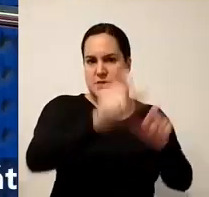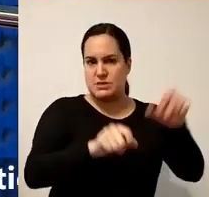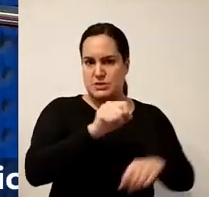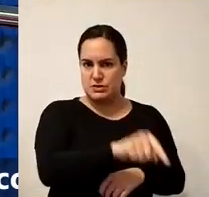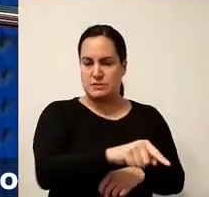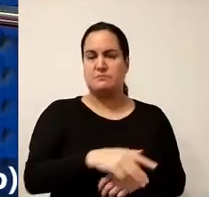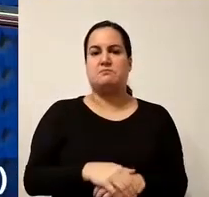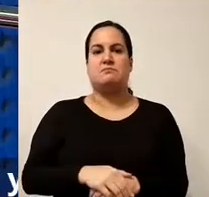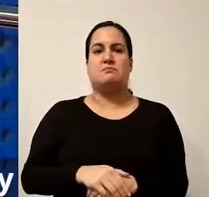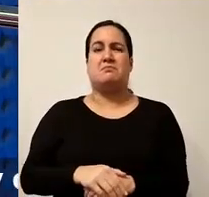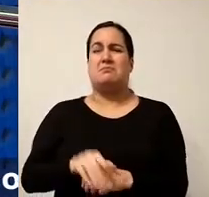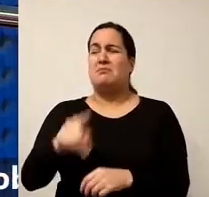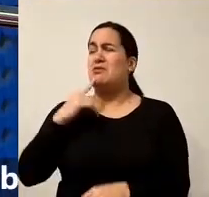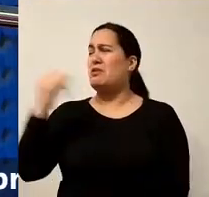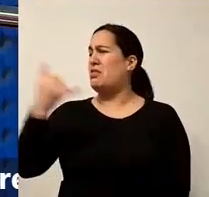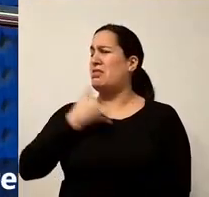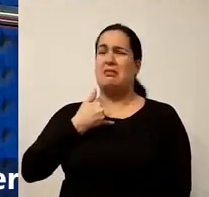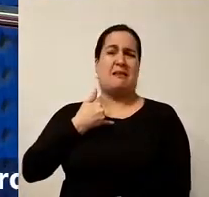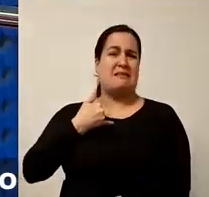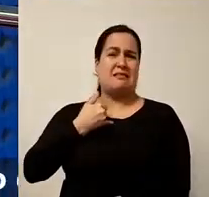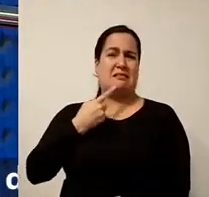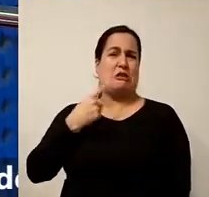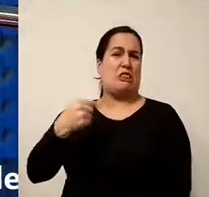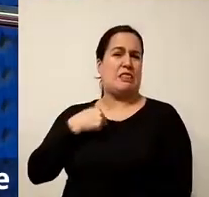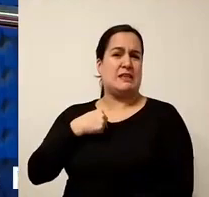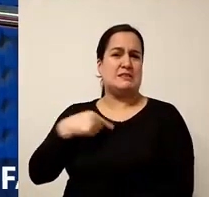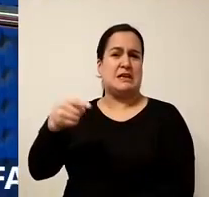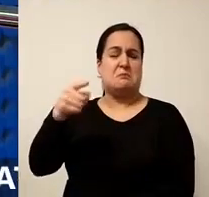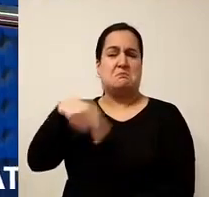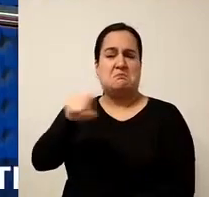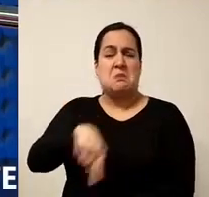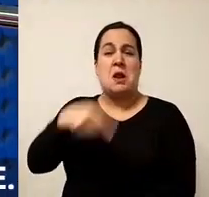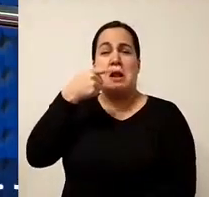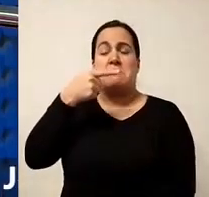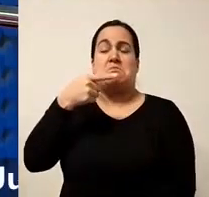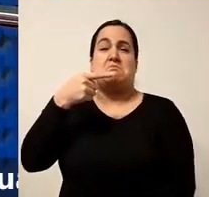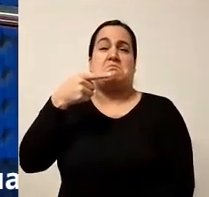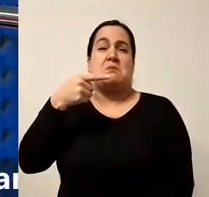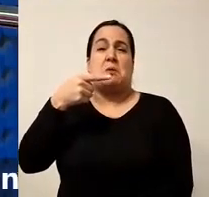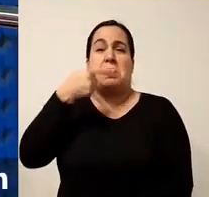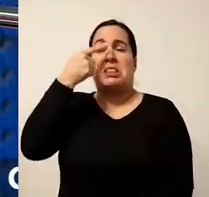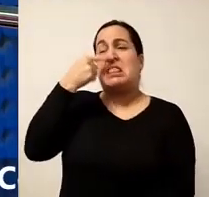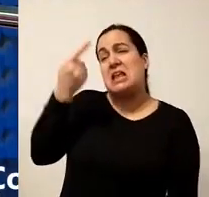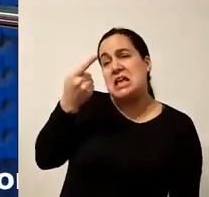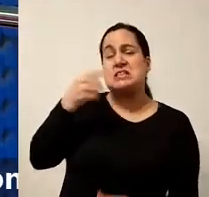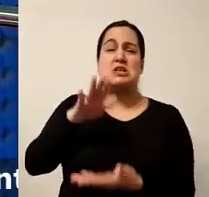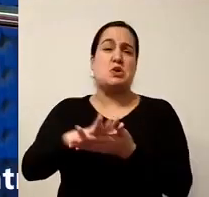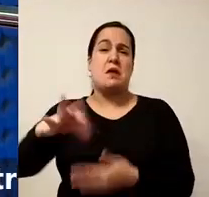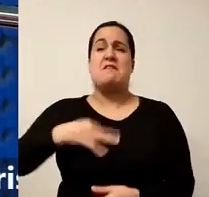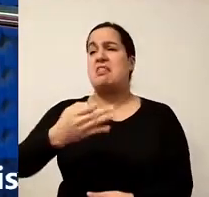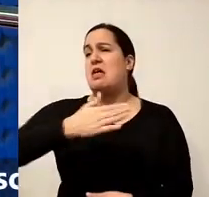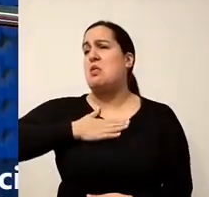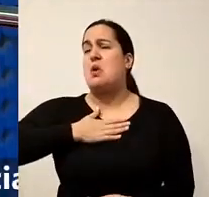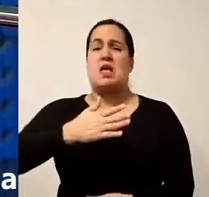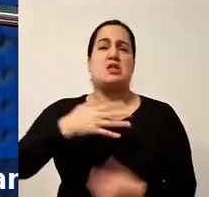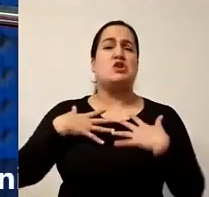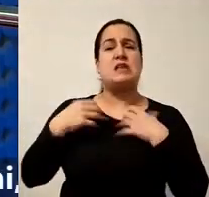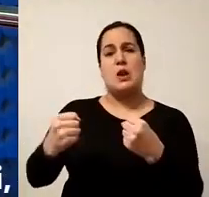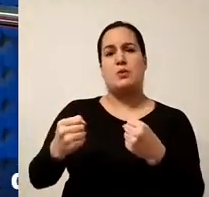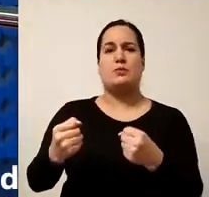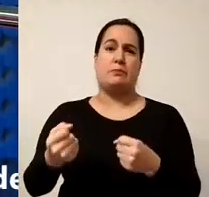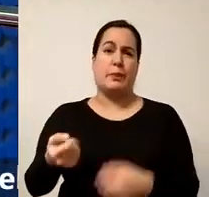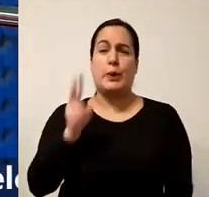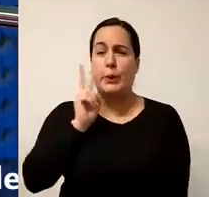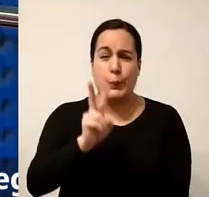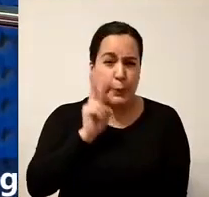si hay más inflación hay ajustes y hay responsables y son los gobernadores son los